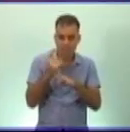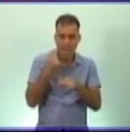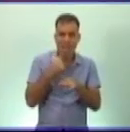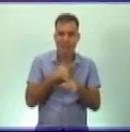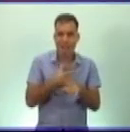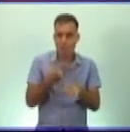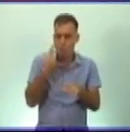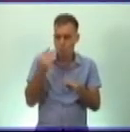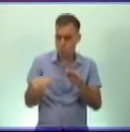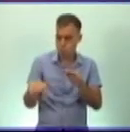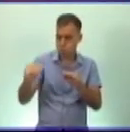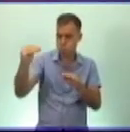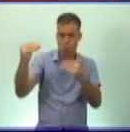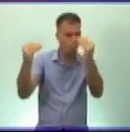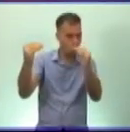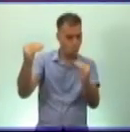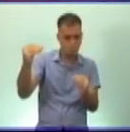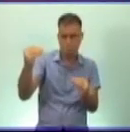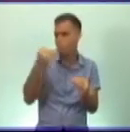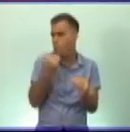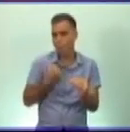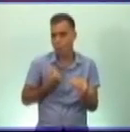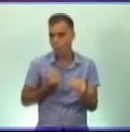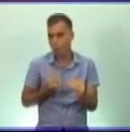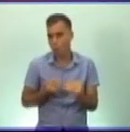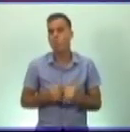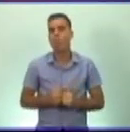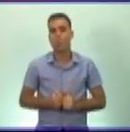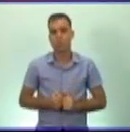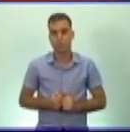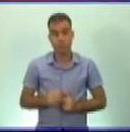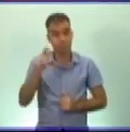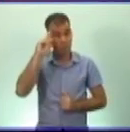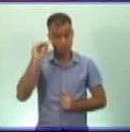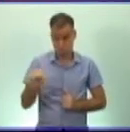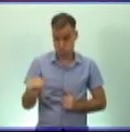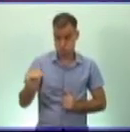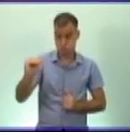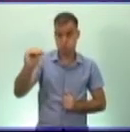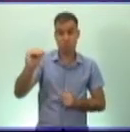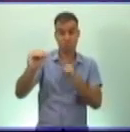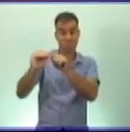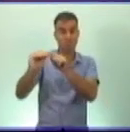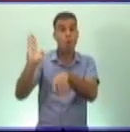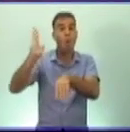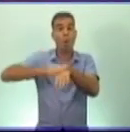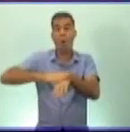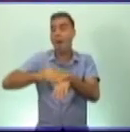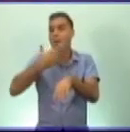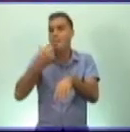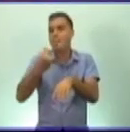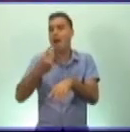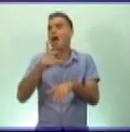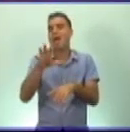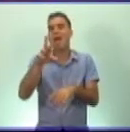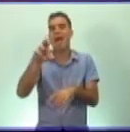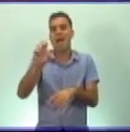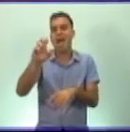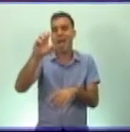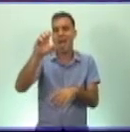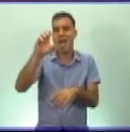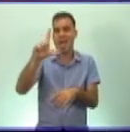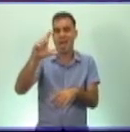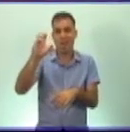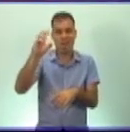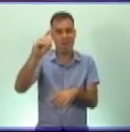uno que aumente y uno que disminuya. Recuerden que el que aumenta es porque pierde electrones y ocurre la oxidación. Y